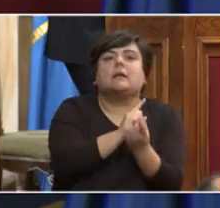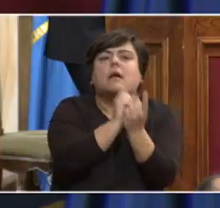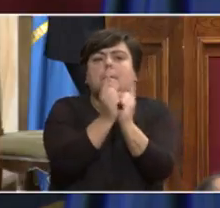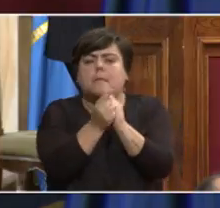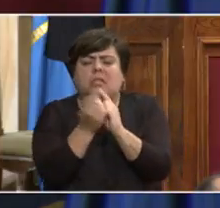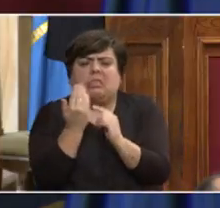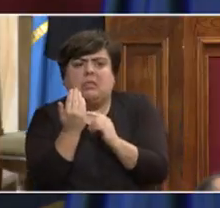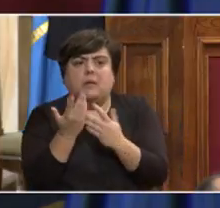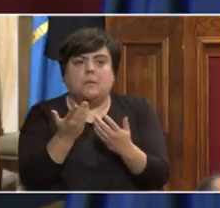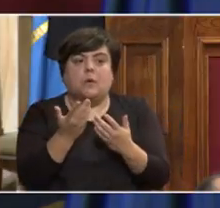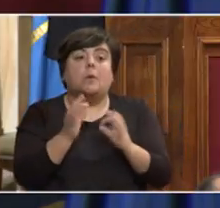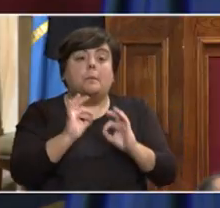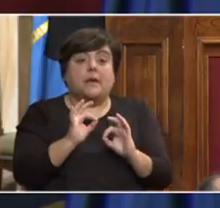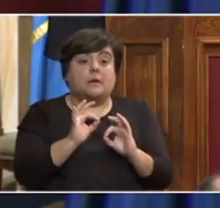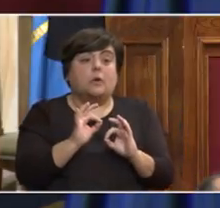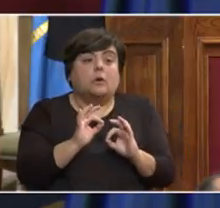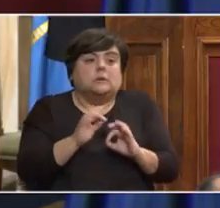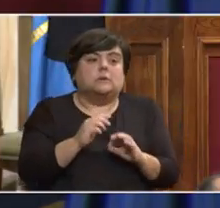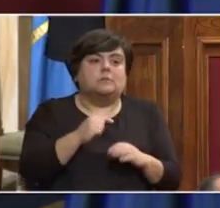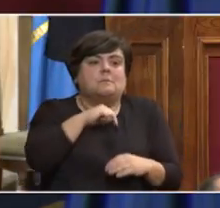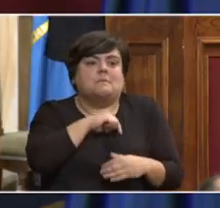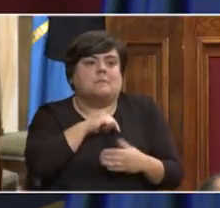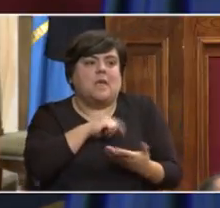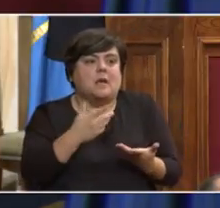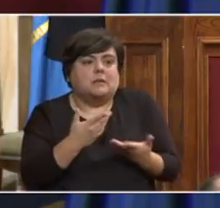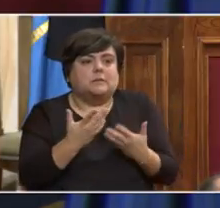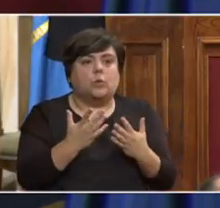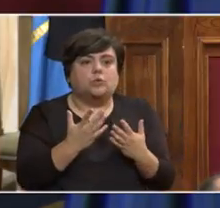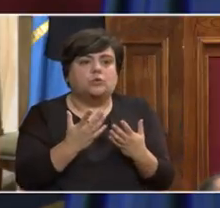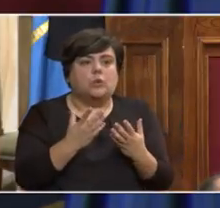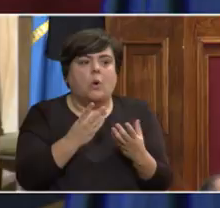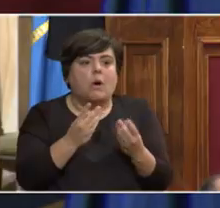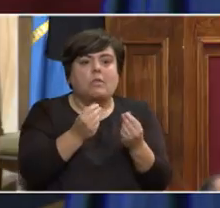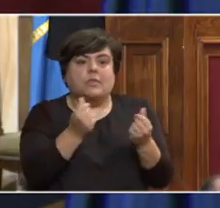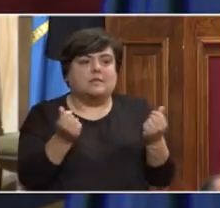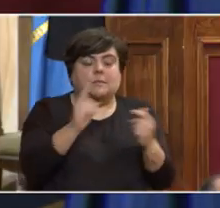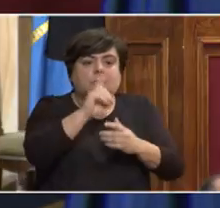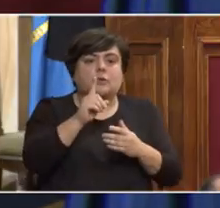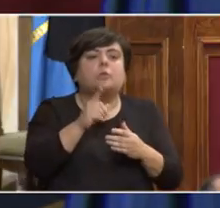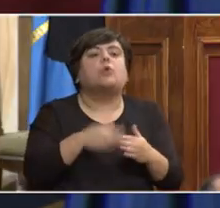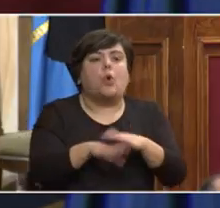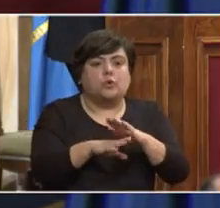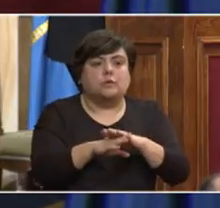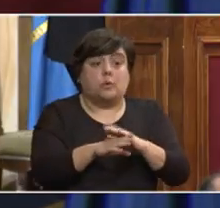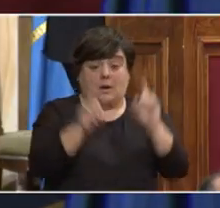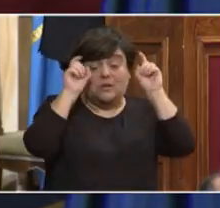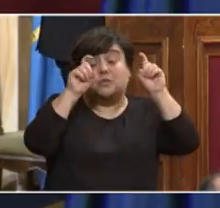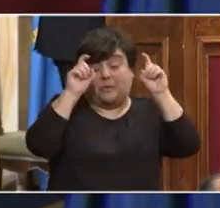Sin embargo, cierto respetuoso temor no ha desaparecido de las aulas, sigue existiendo en los